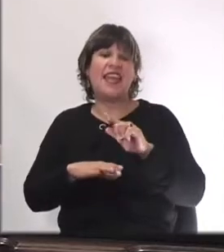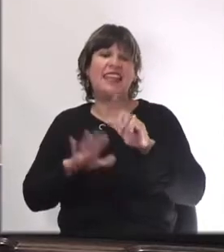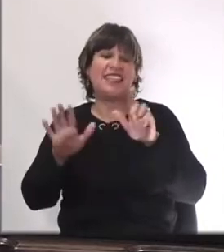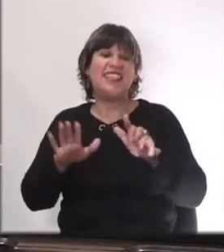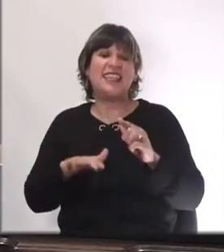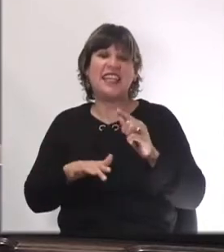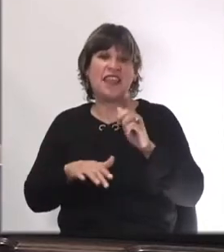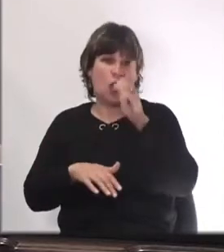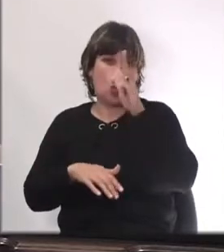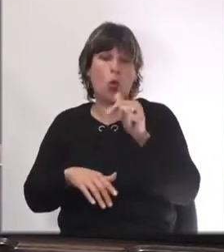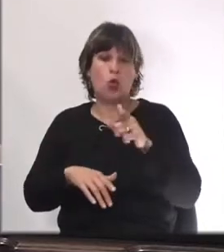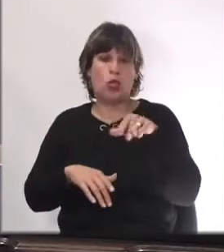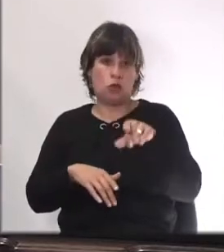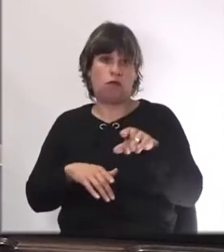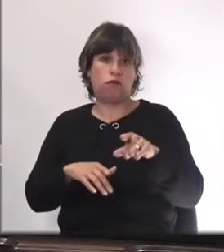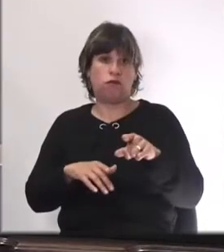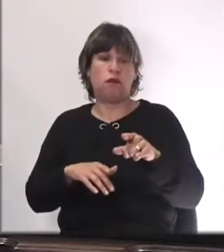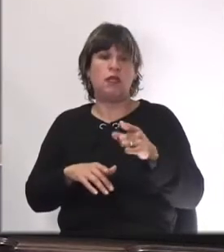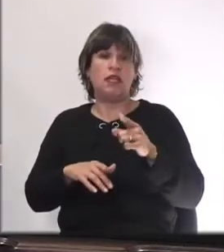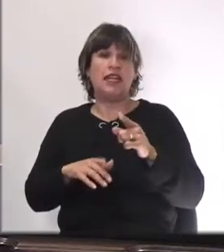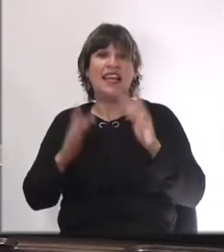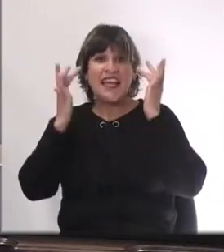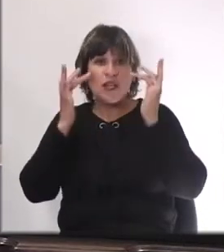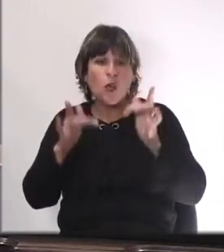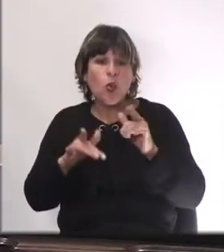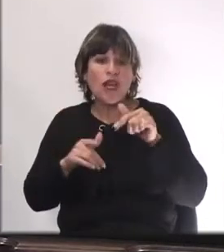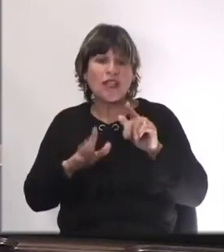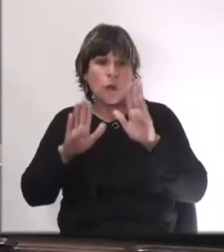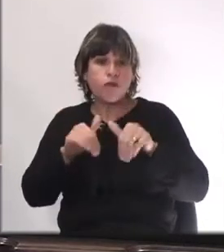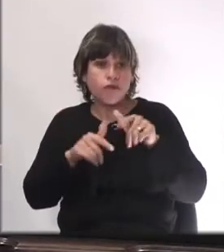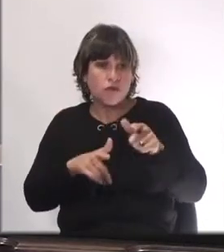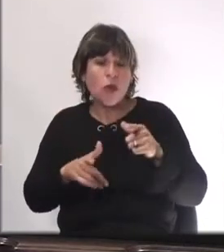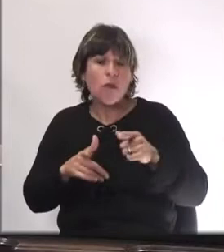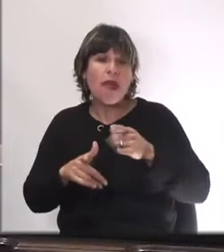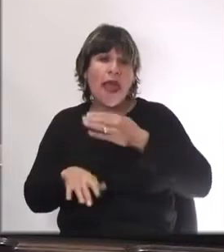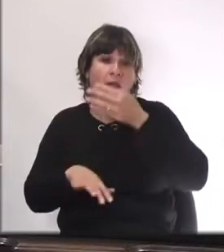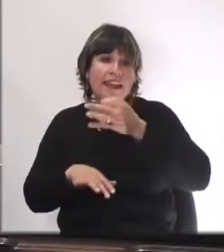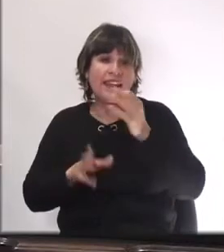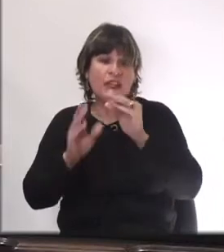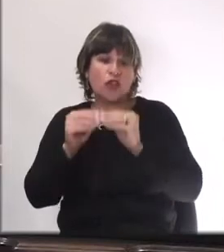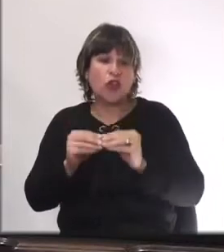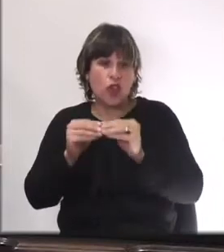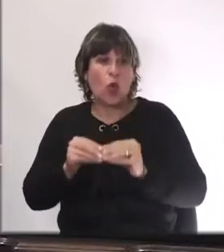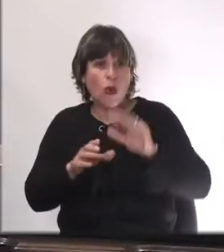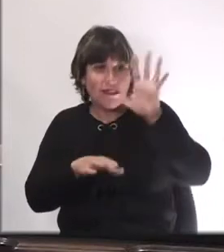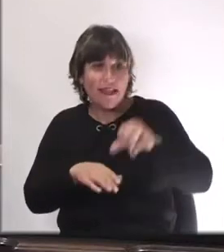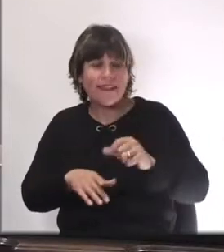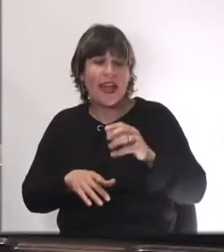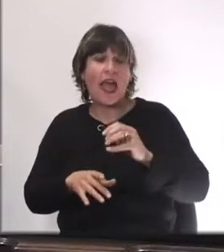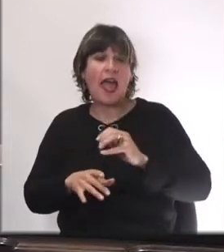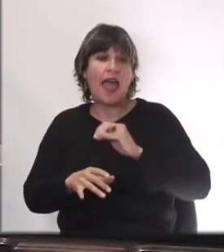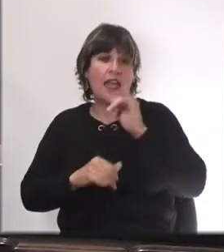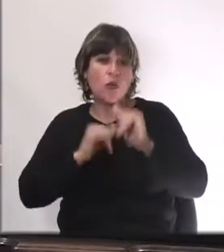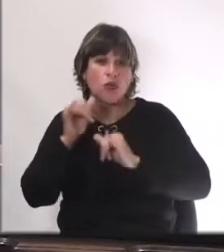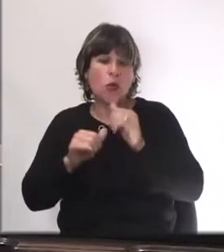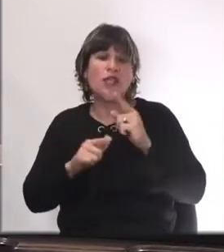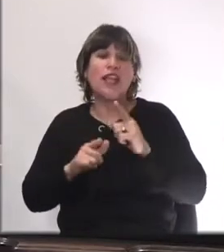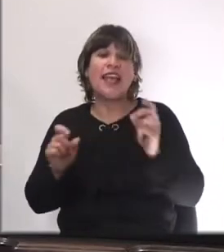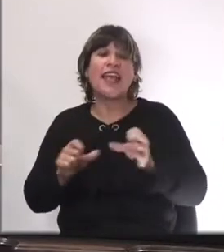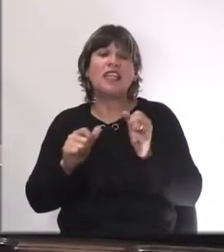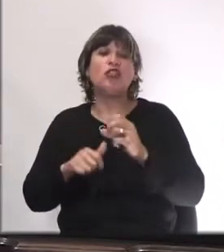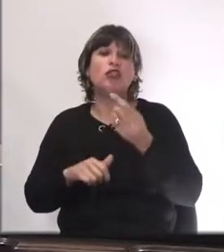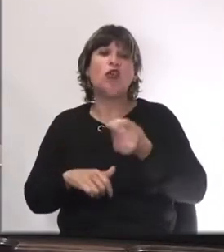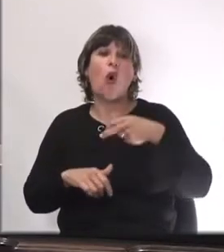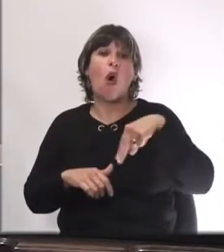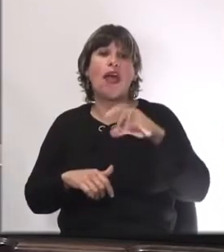noticia. En educación, la propia rendición de cuentas trae un informe, una encuesta que hizo ANEP, en